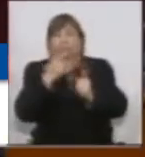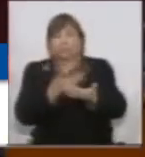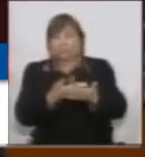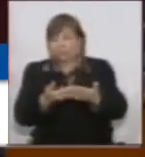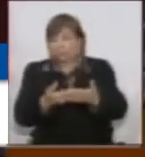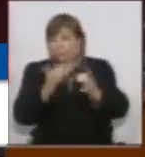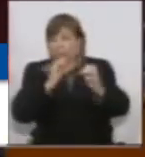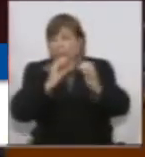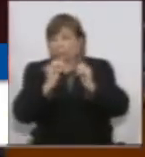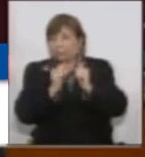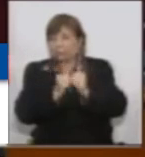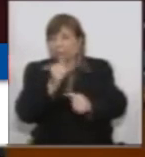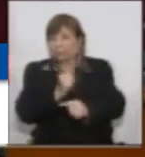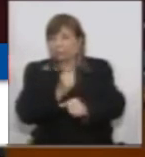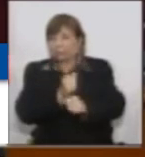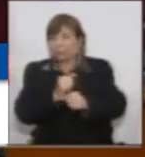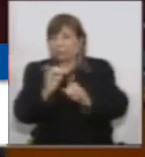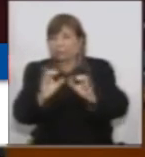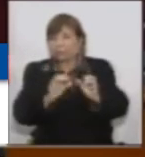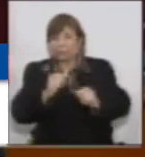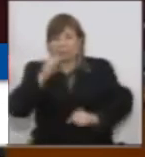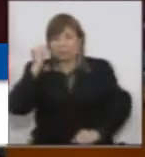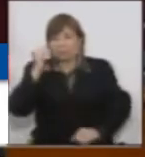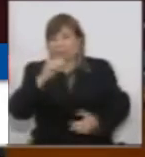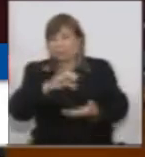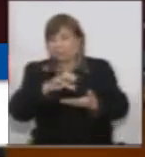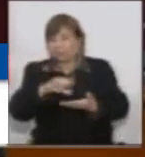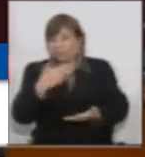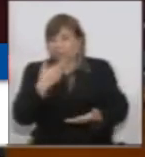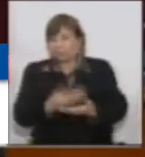este Congreso, que solamente está haciendo el trabajo que tiene que hacer y es defender los intereses del pueblo. Muchas gracias, presidente.